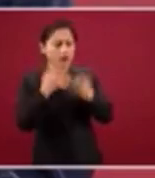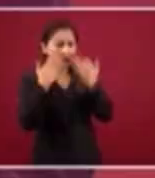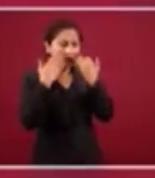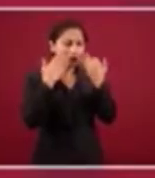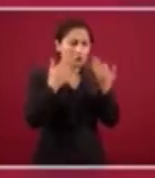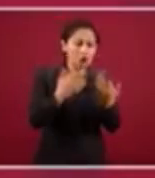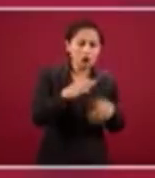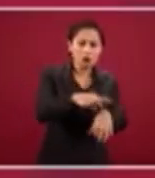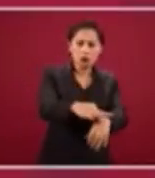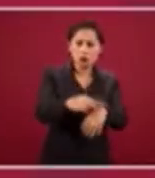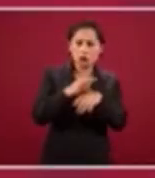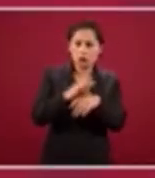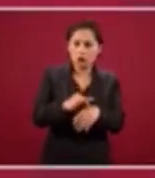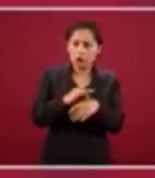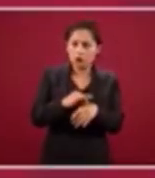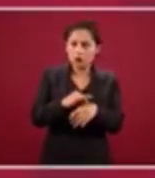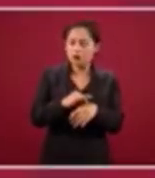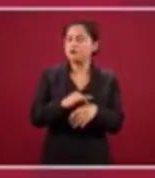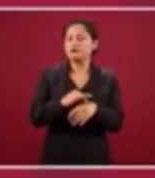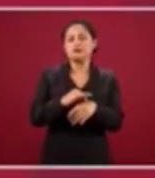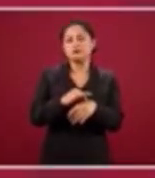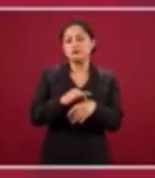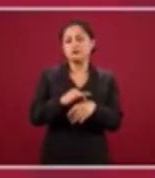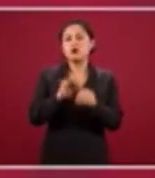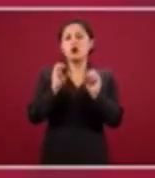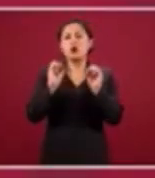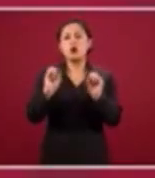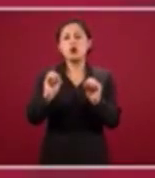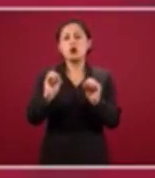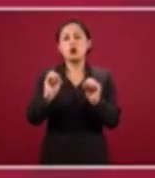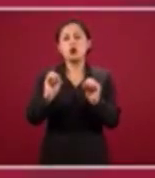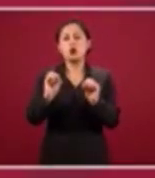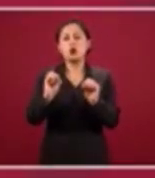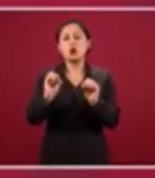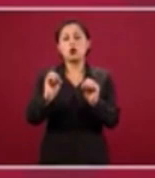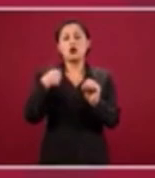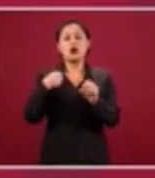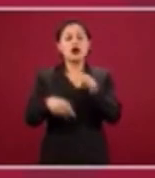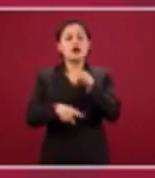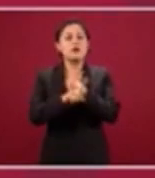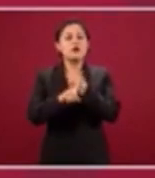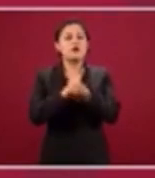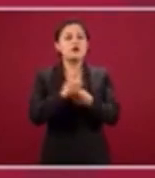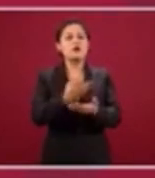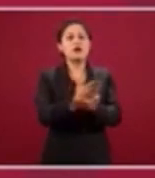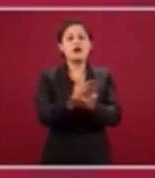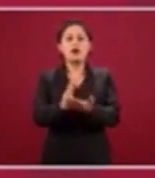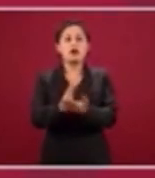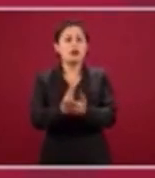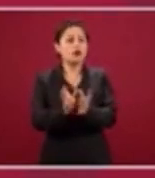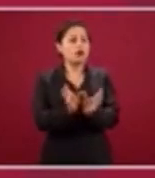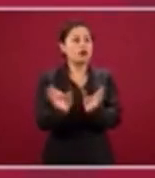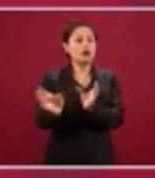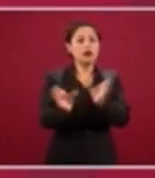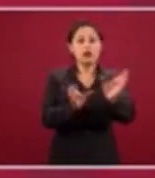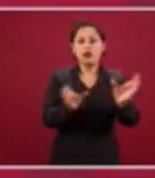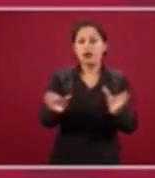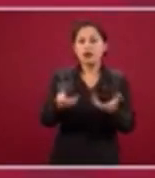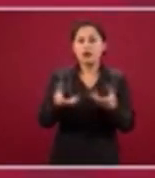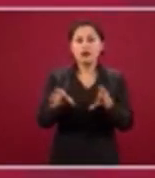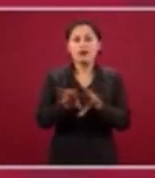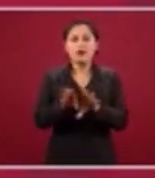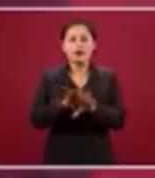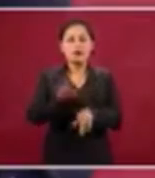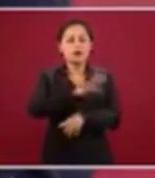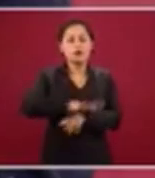o administrar el conflicto, el problema, el sufrimiento de la gente, en